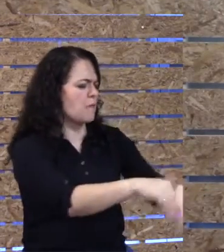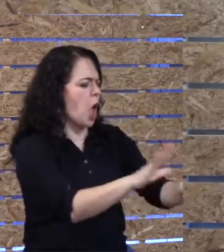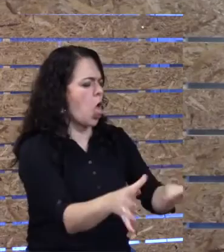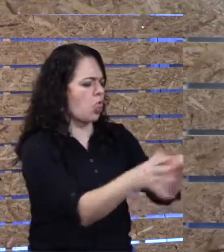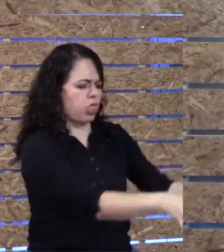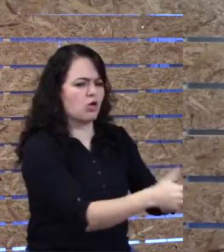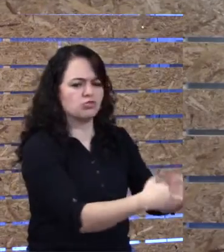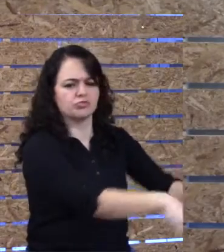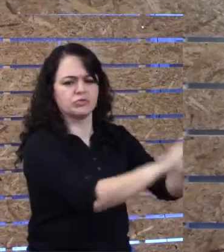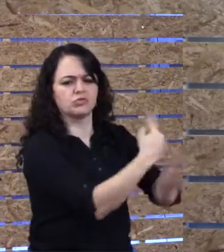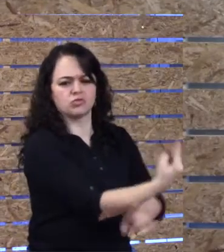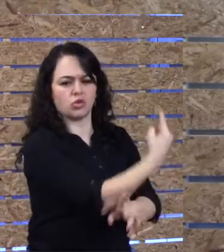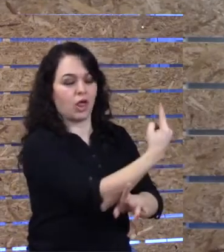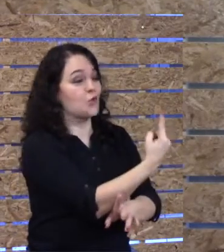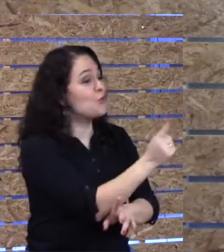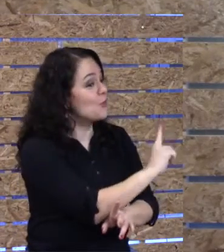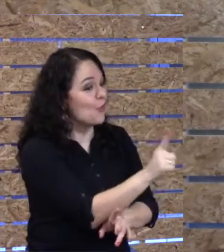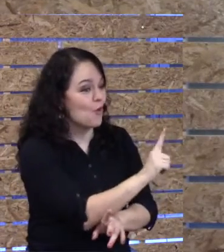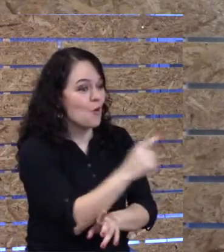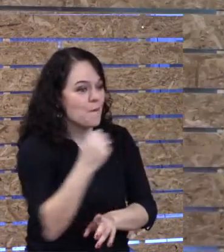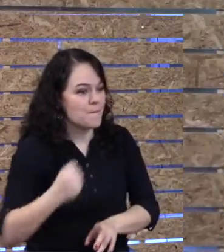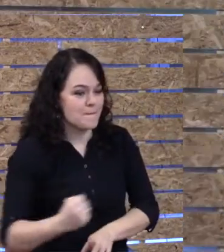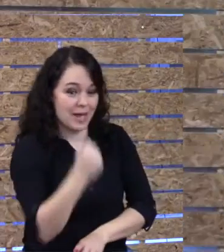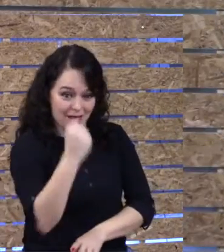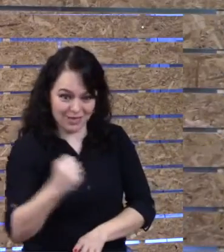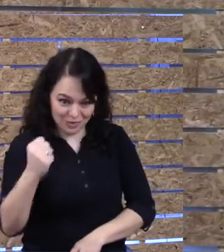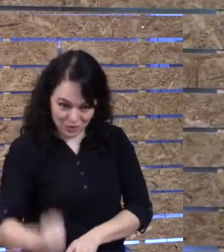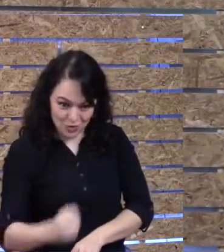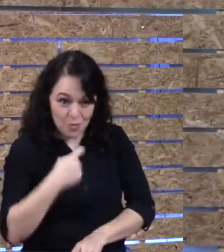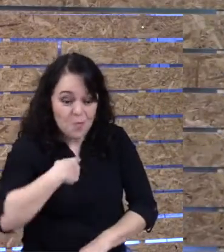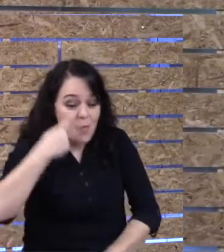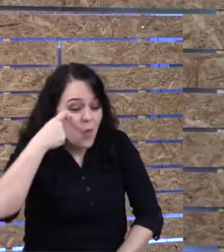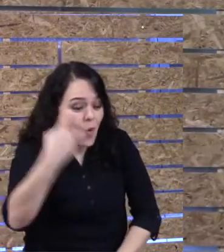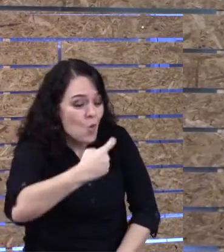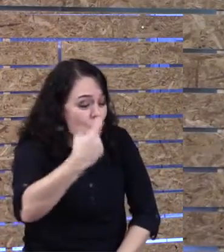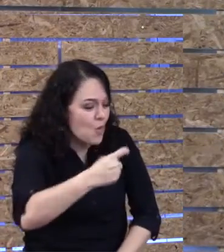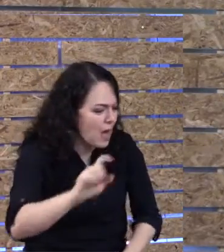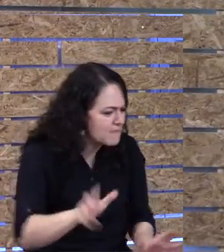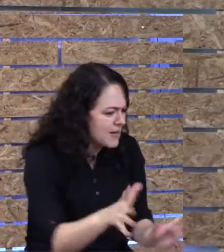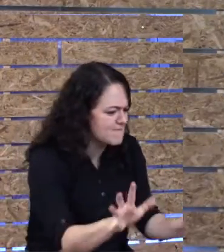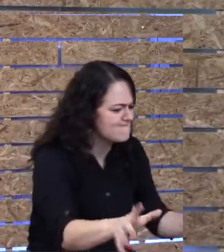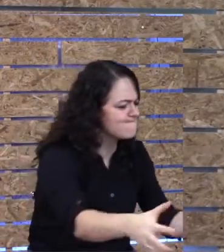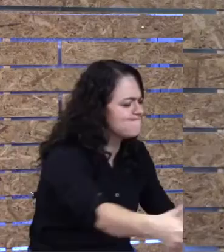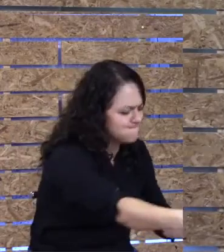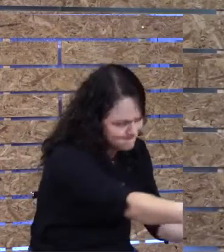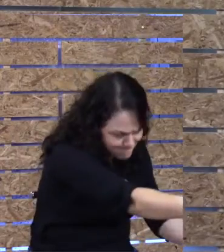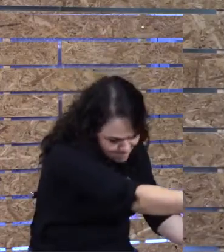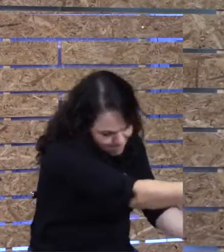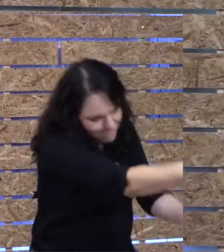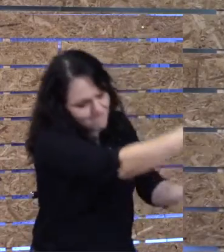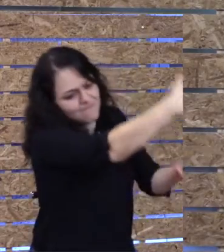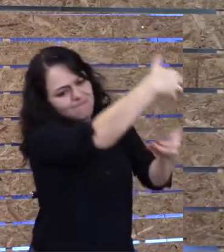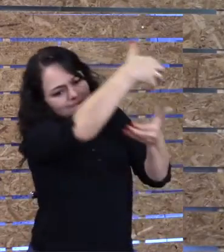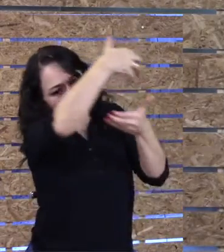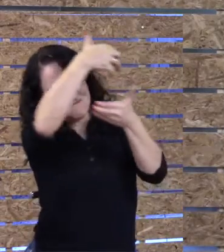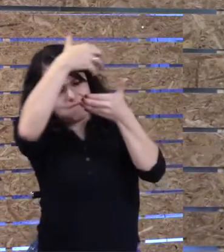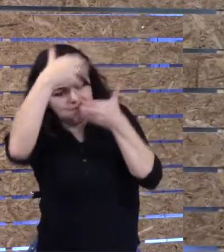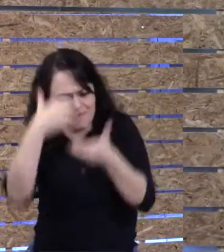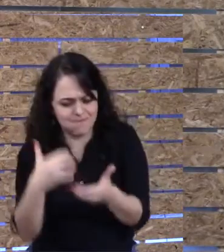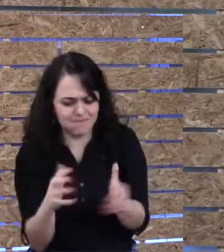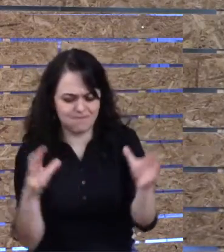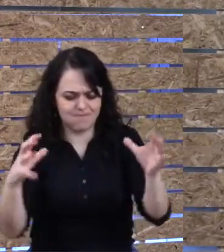Como si el pastor les estuviera diciendo: ya que fuiste herida y corneada, ya que